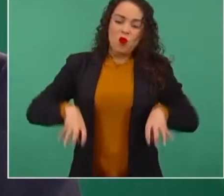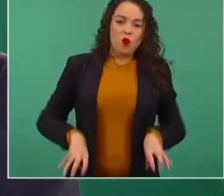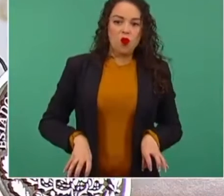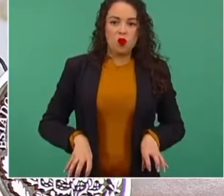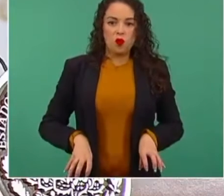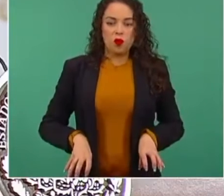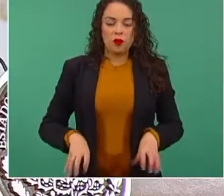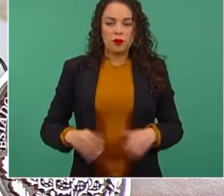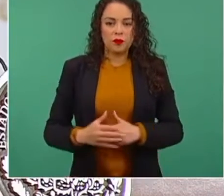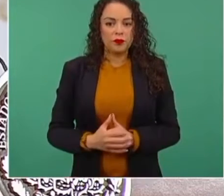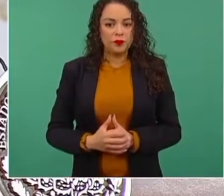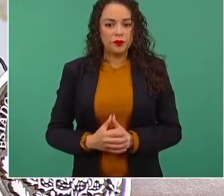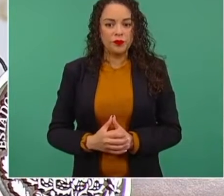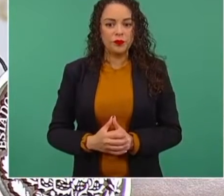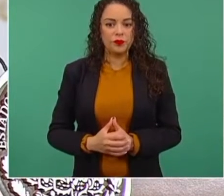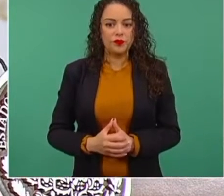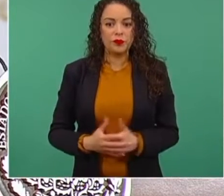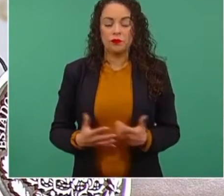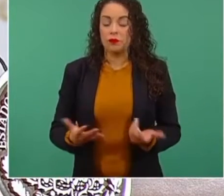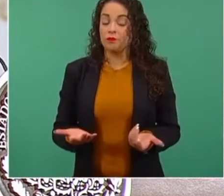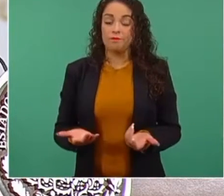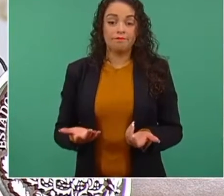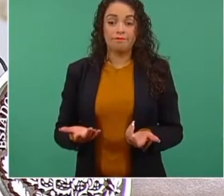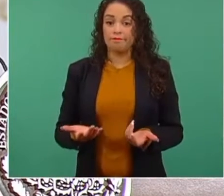Y no es